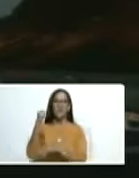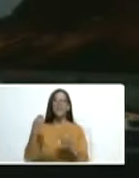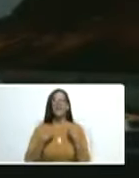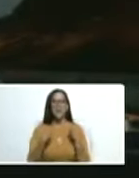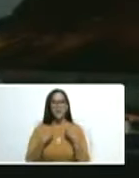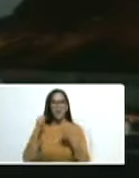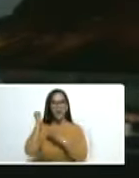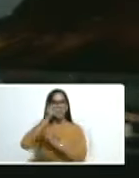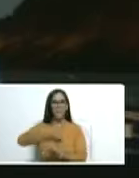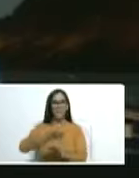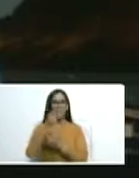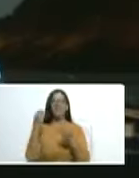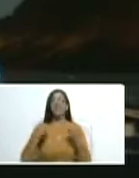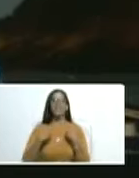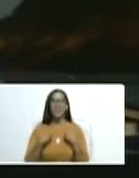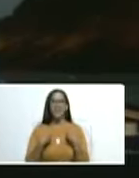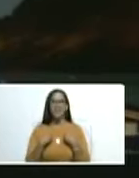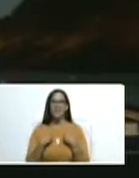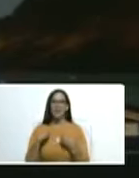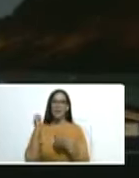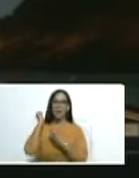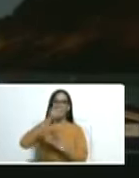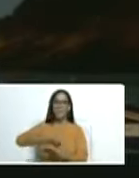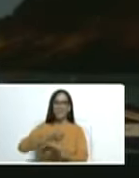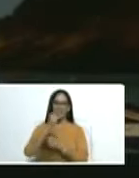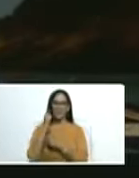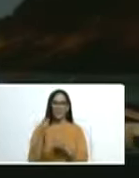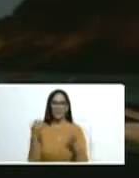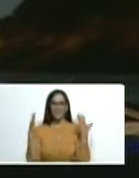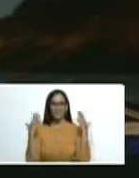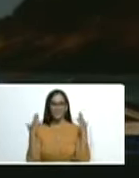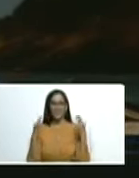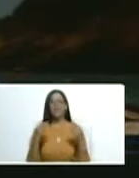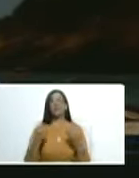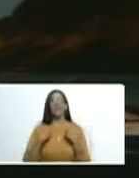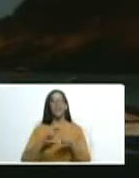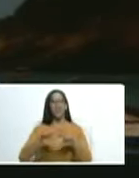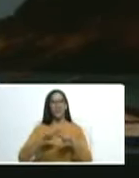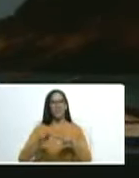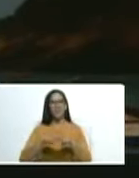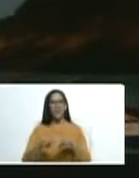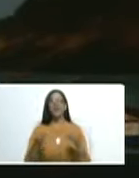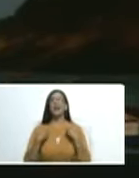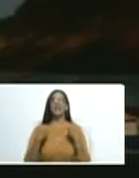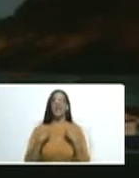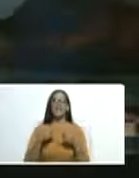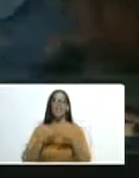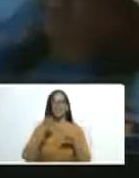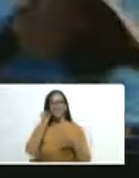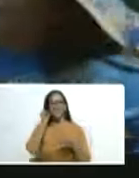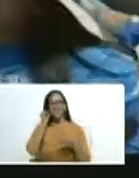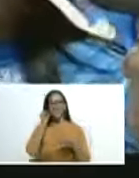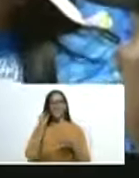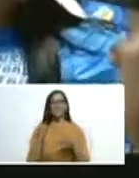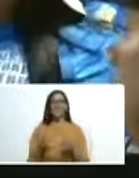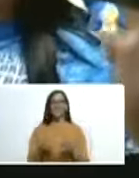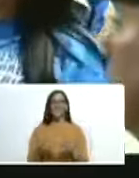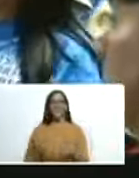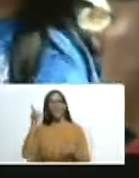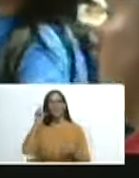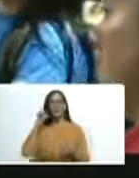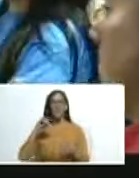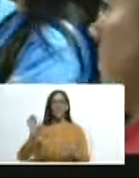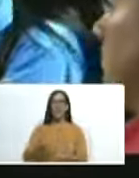los pescadores! ¡Que vivan los pescadoras! ¡Que vivan los niños! ¡Que vivan las niñas! Escuchemos